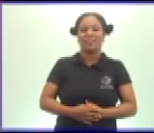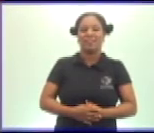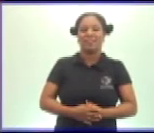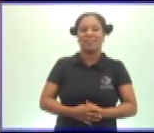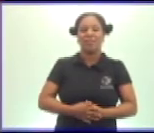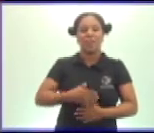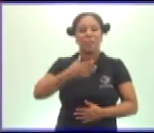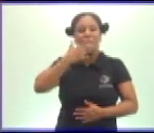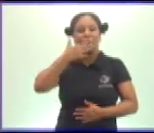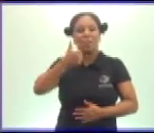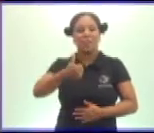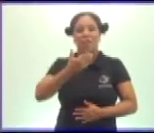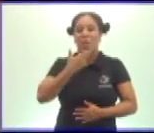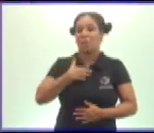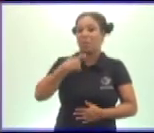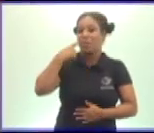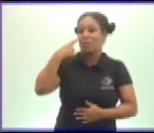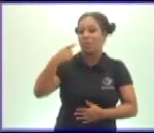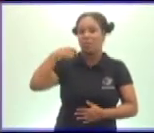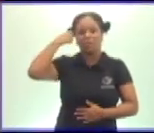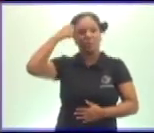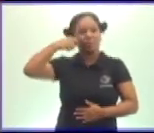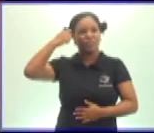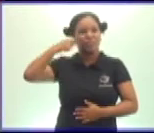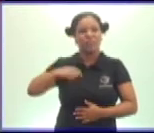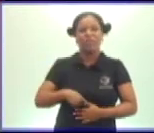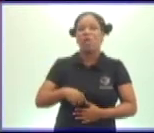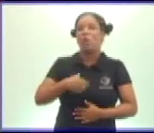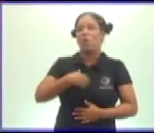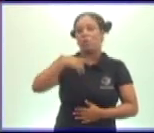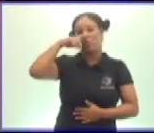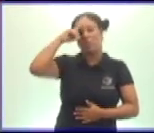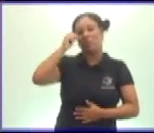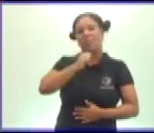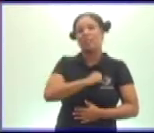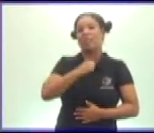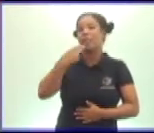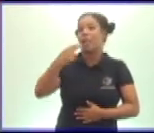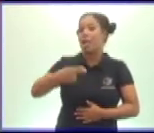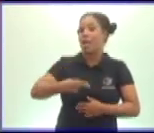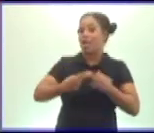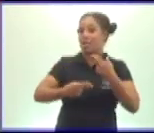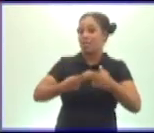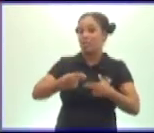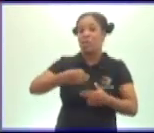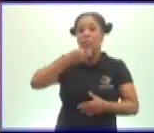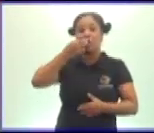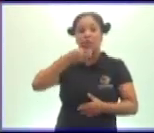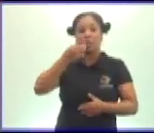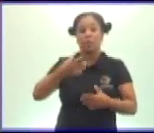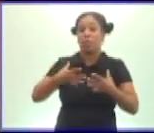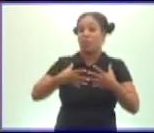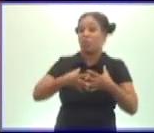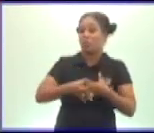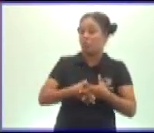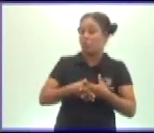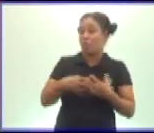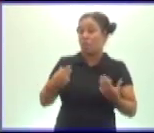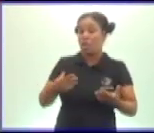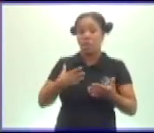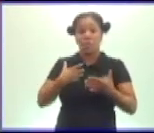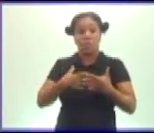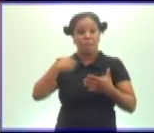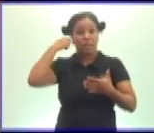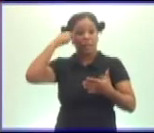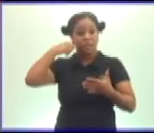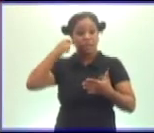Bien, como ustedes vieron en el material, yo sí quería hacer una salvedad con respecto al material, porque aquí en el material audiovisual se